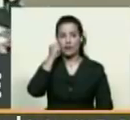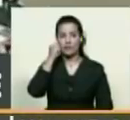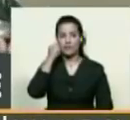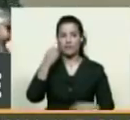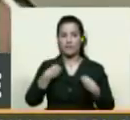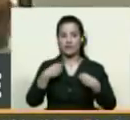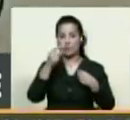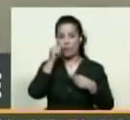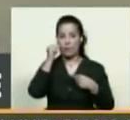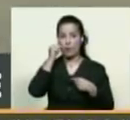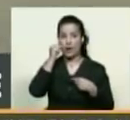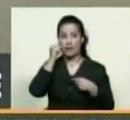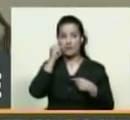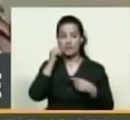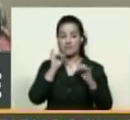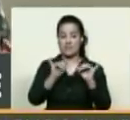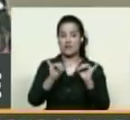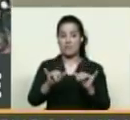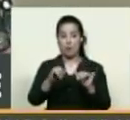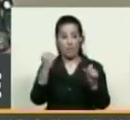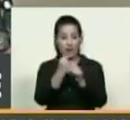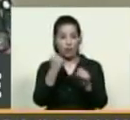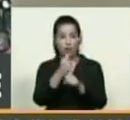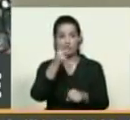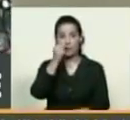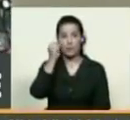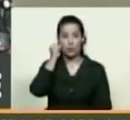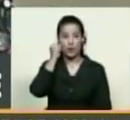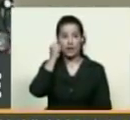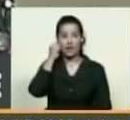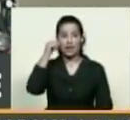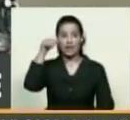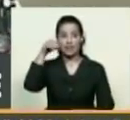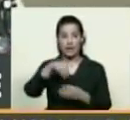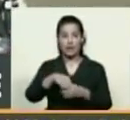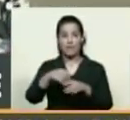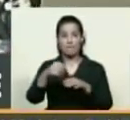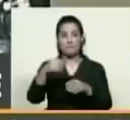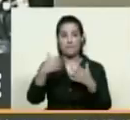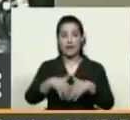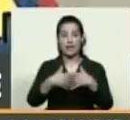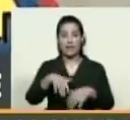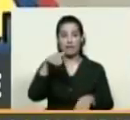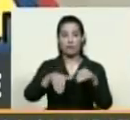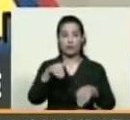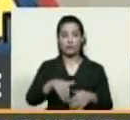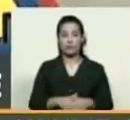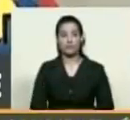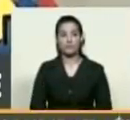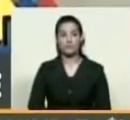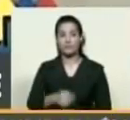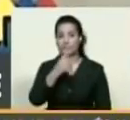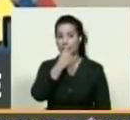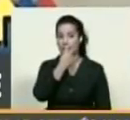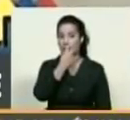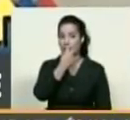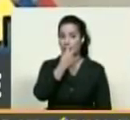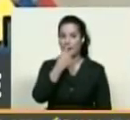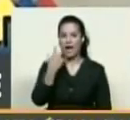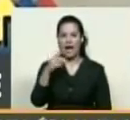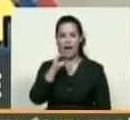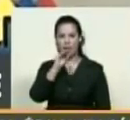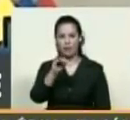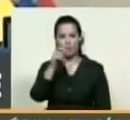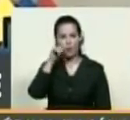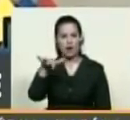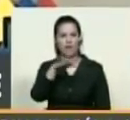otros que los operadores y las operadoras de las máquinas de votación. Como dicen como estamos hablando de pueblo,